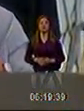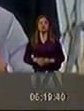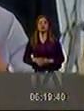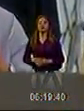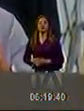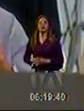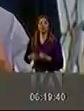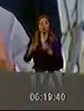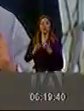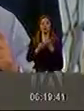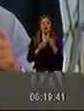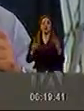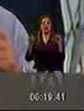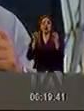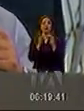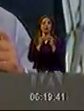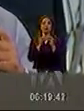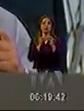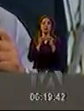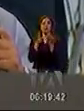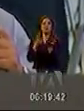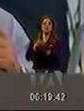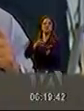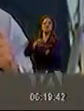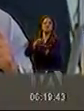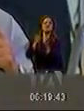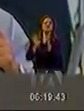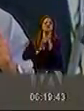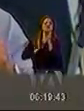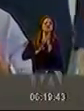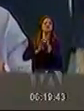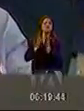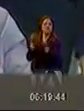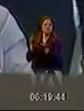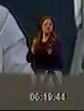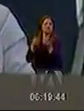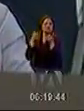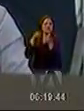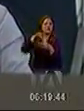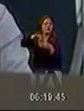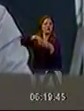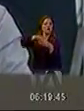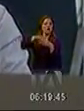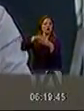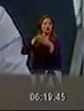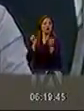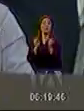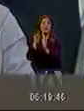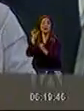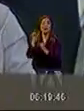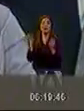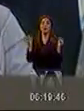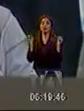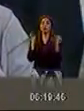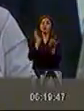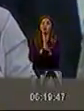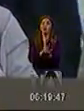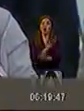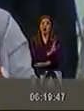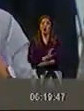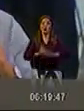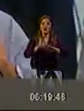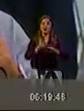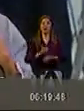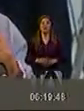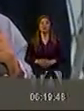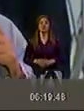para el aumento están financiados de manera técnica por el Fondo del Seguro Social Campesino, que al momento